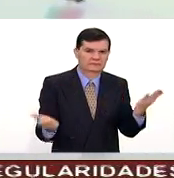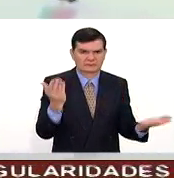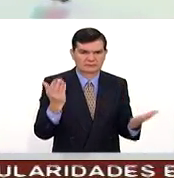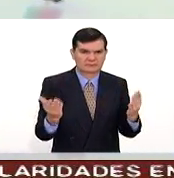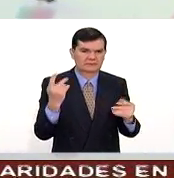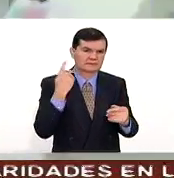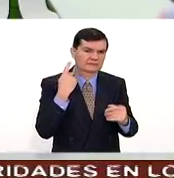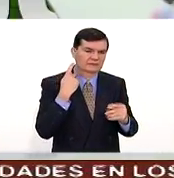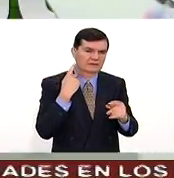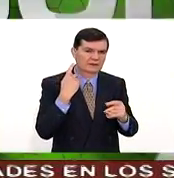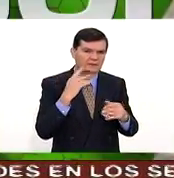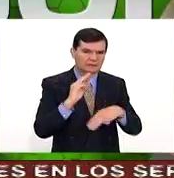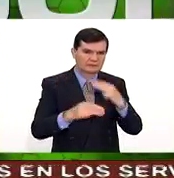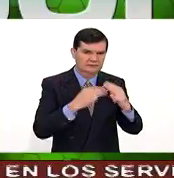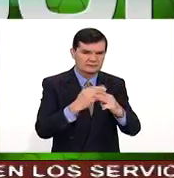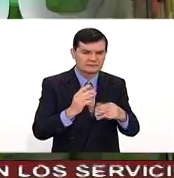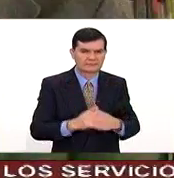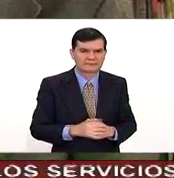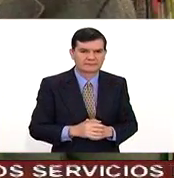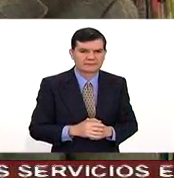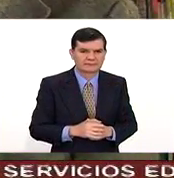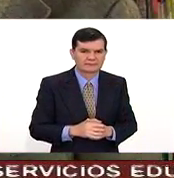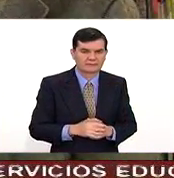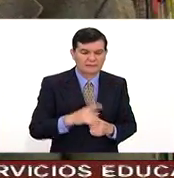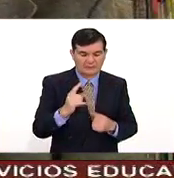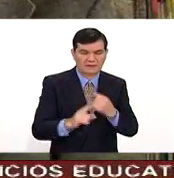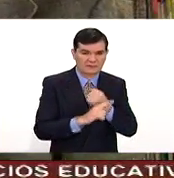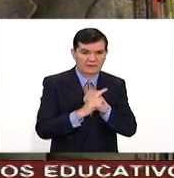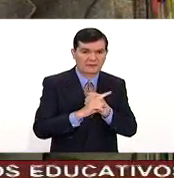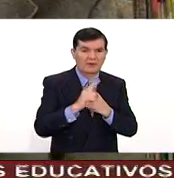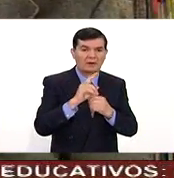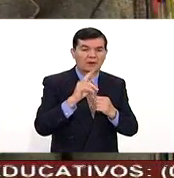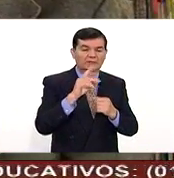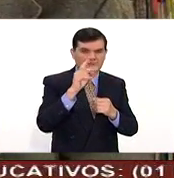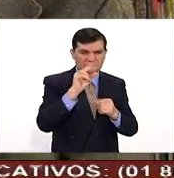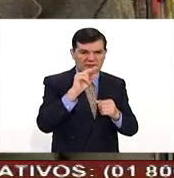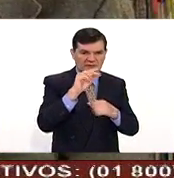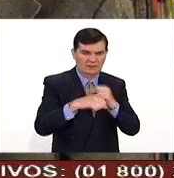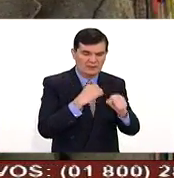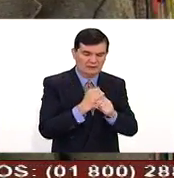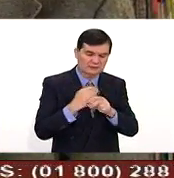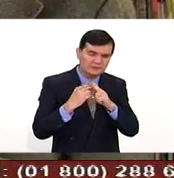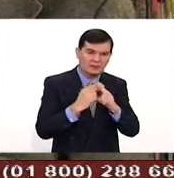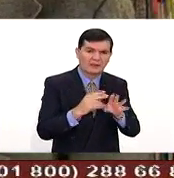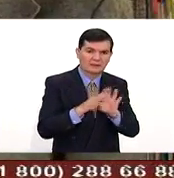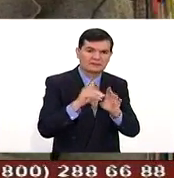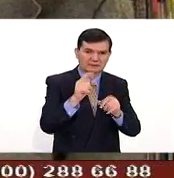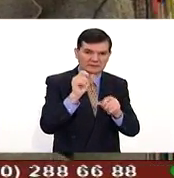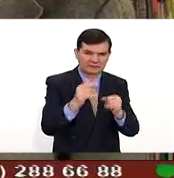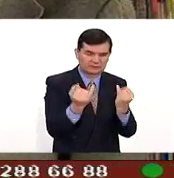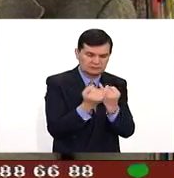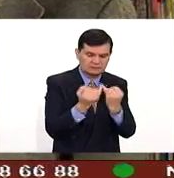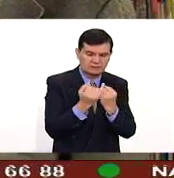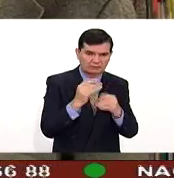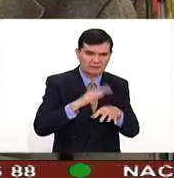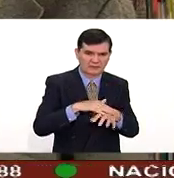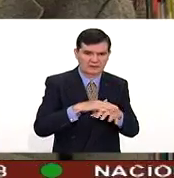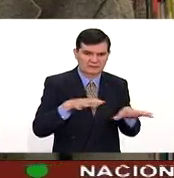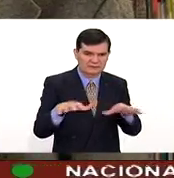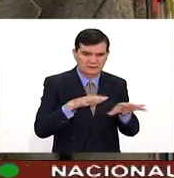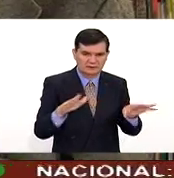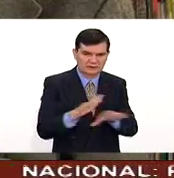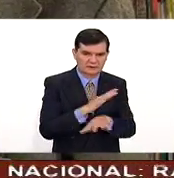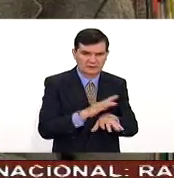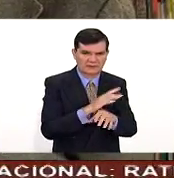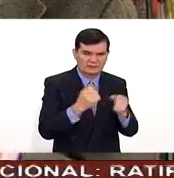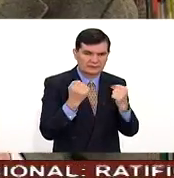de la política mundial. La crisis de 82, que es cuando yo entré al Ibero, pues entonces ya fue también una sacudida